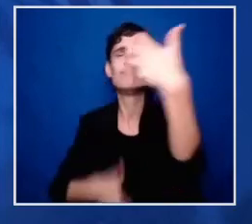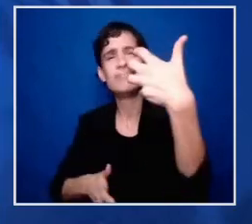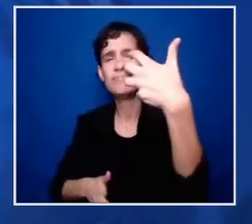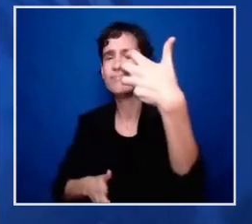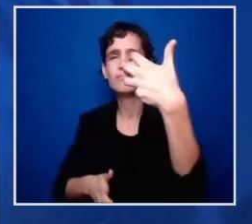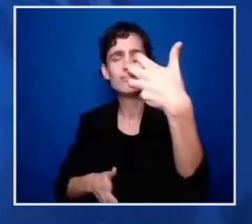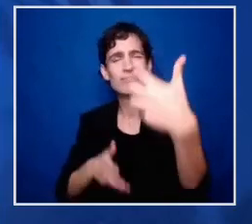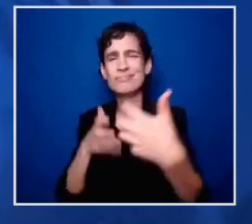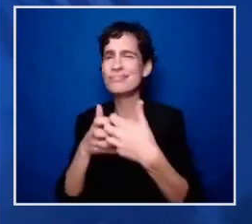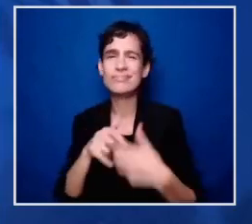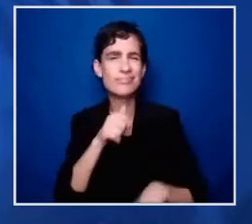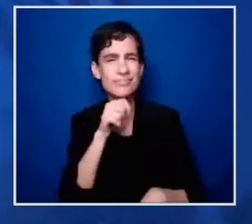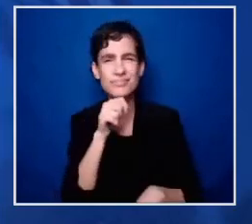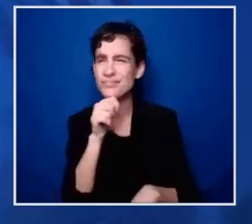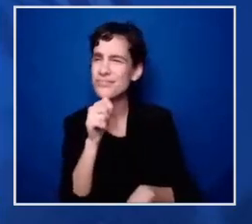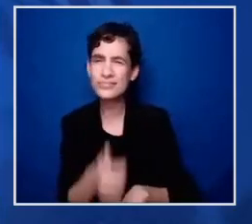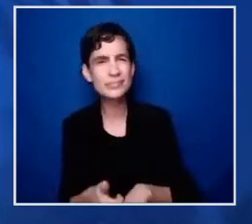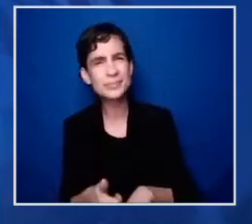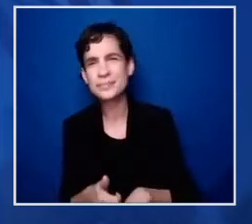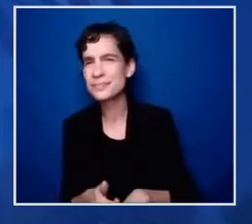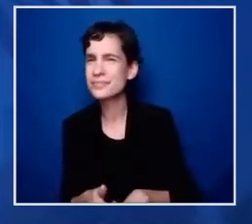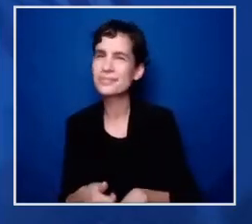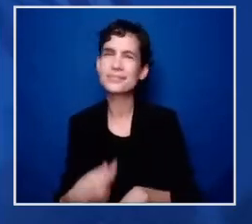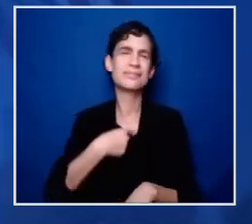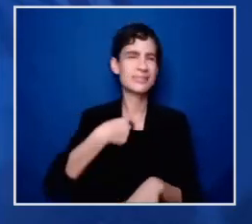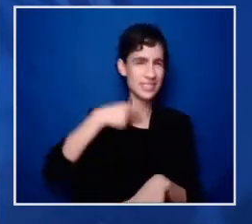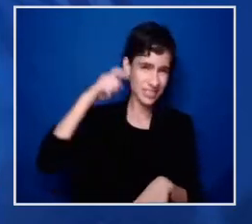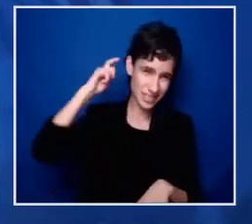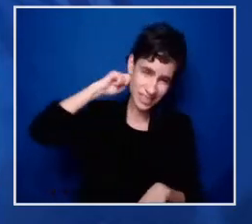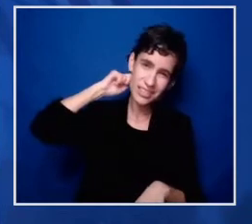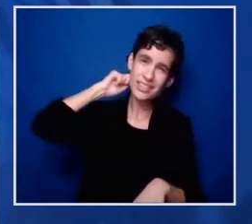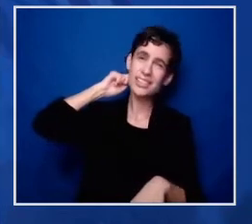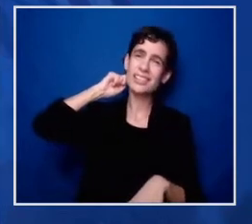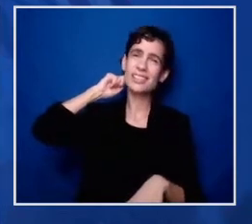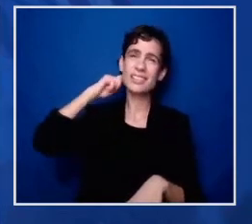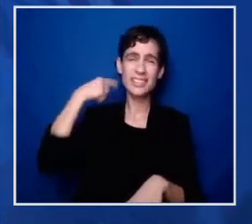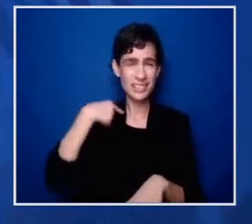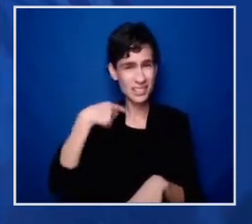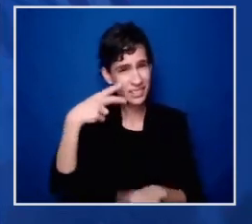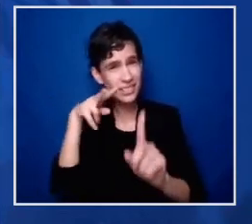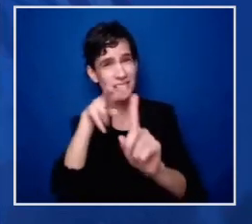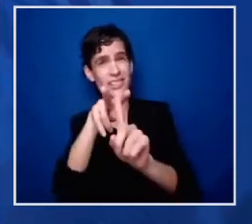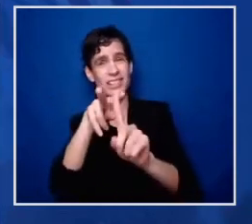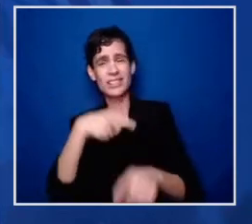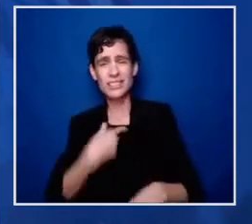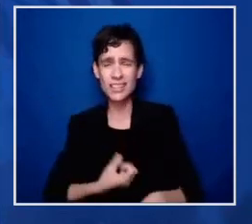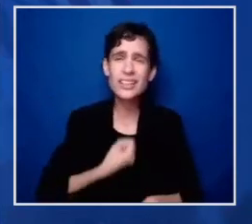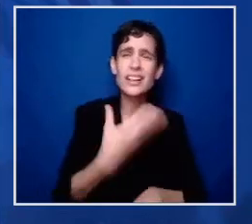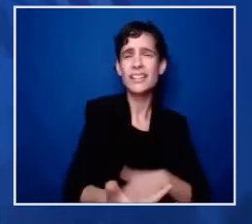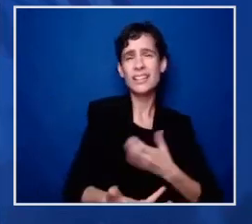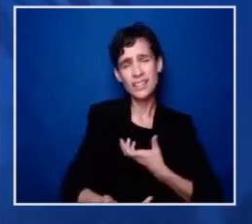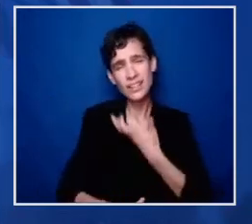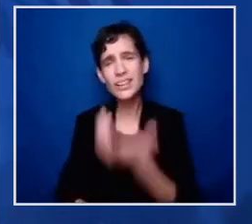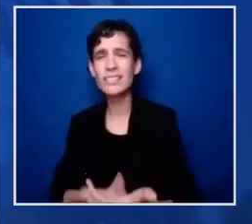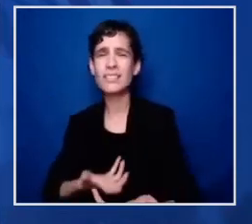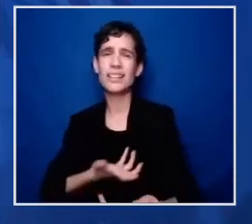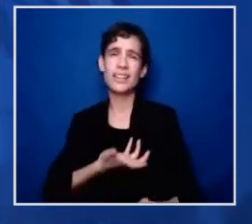quedaban solo ruinas de un noble corazón. Que